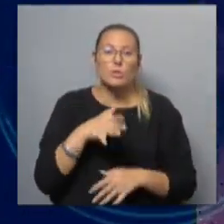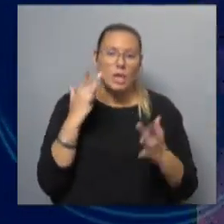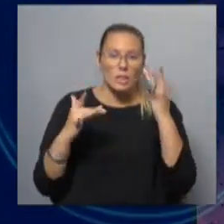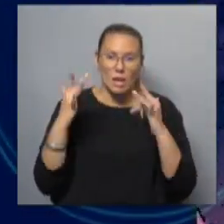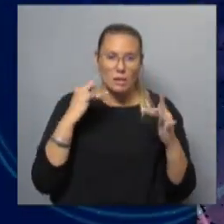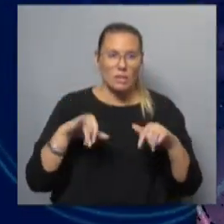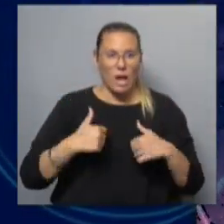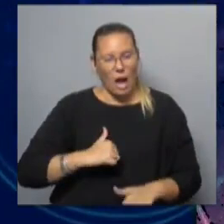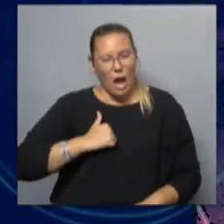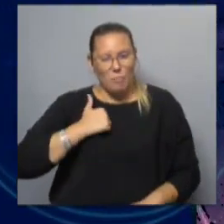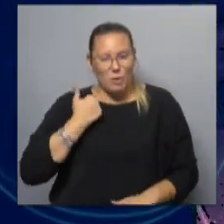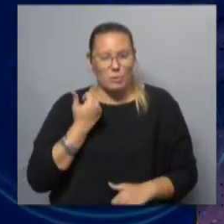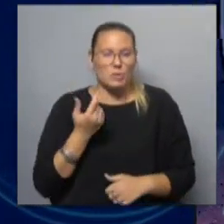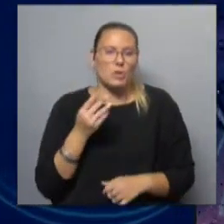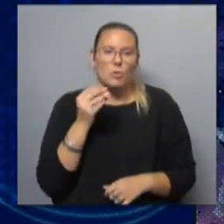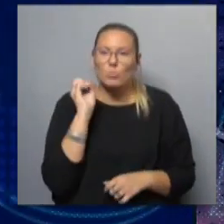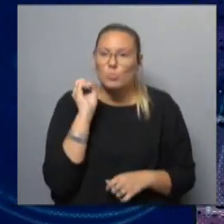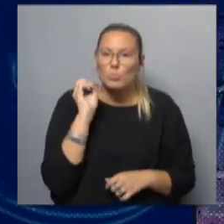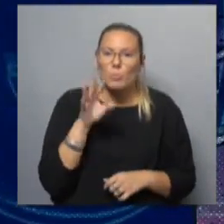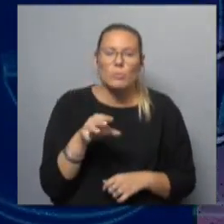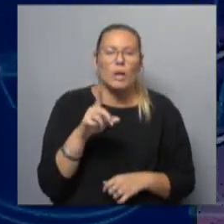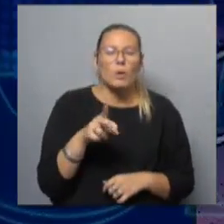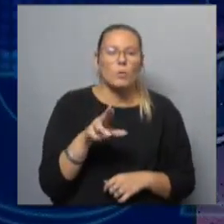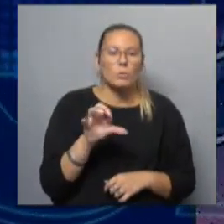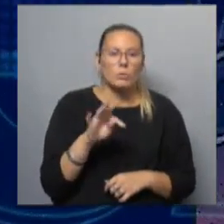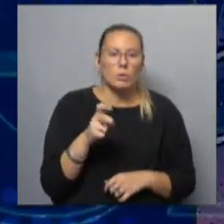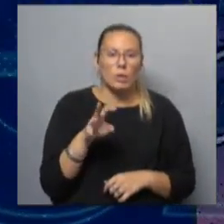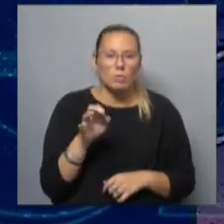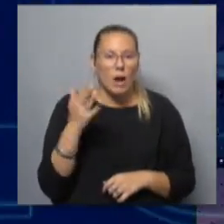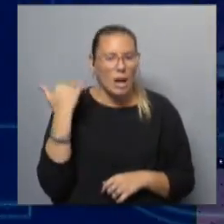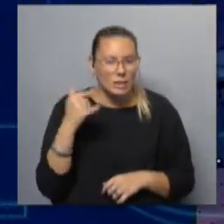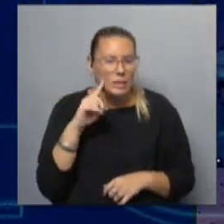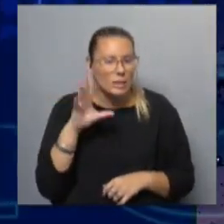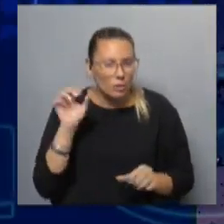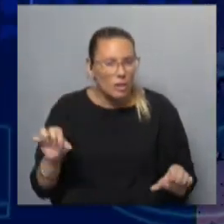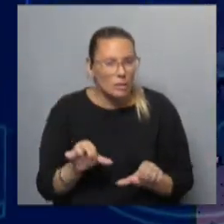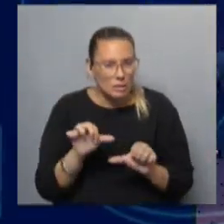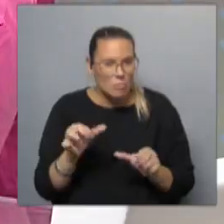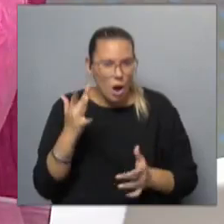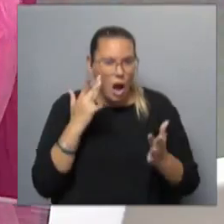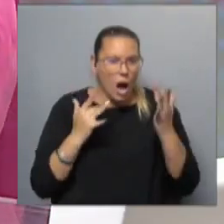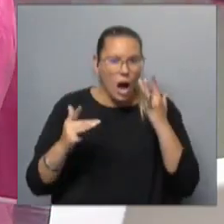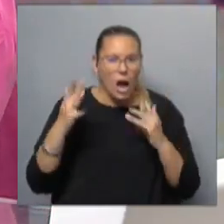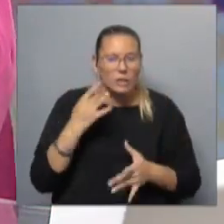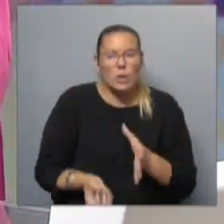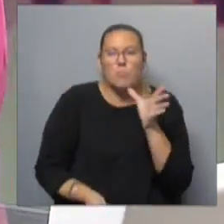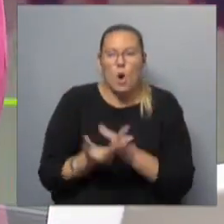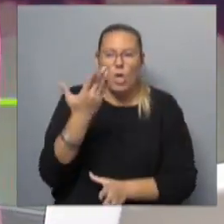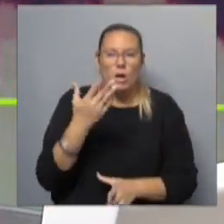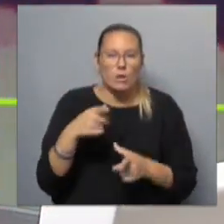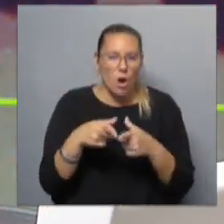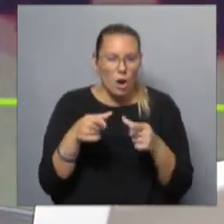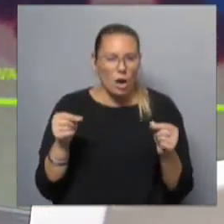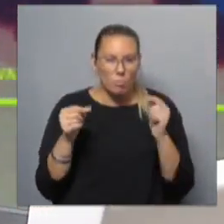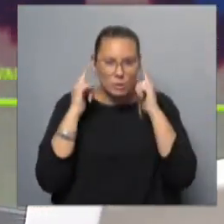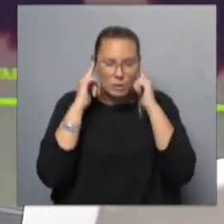yo ya aprovecho para mandarle un gran saludo a Gustavo, que hicimos en su momento, ¿te acordás de Arte Moderno Japonés? Sí, es verdad.